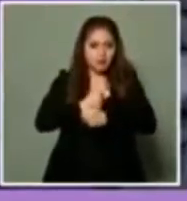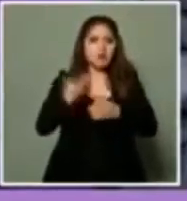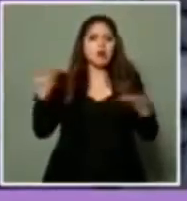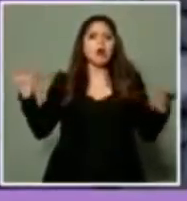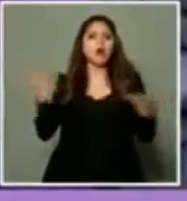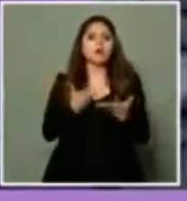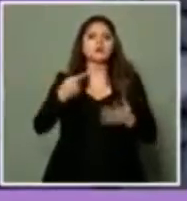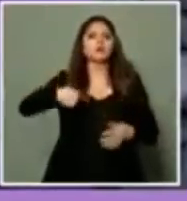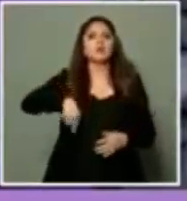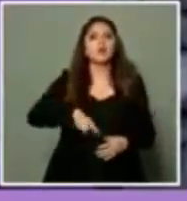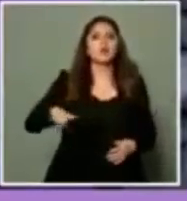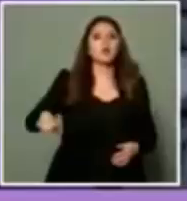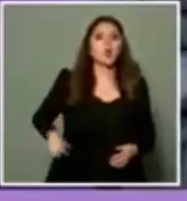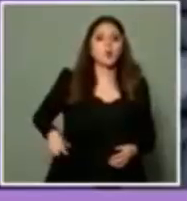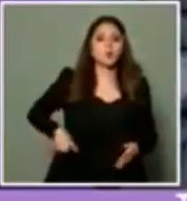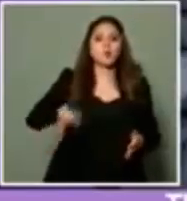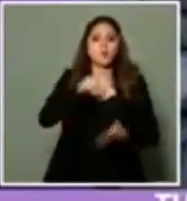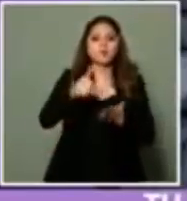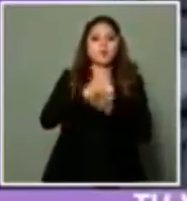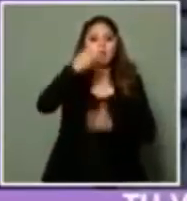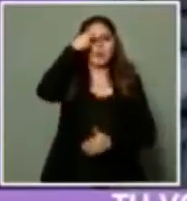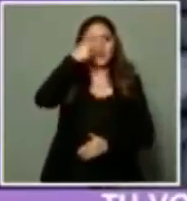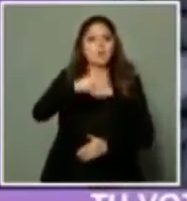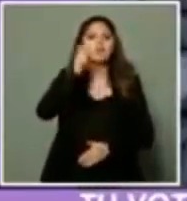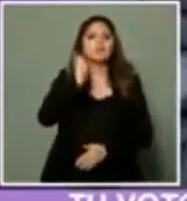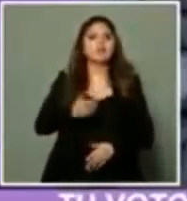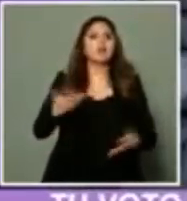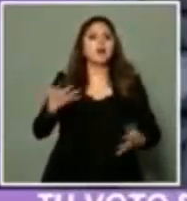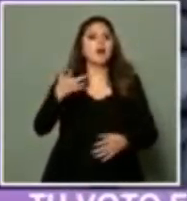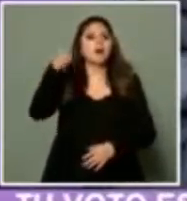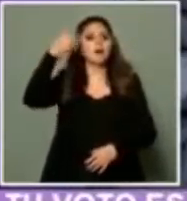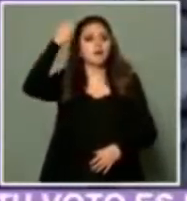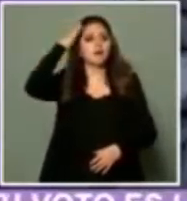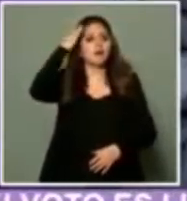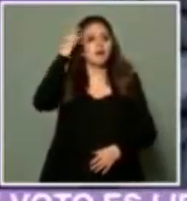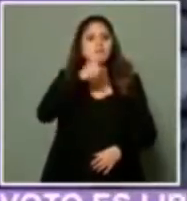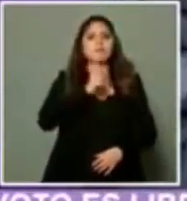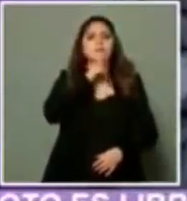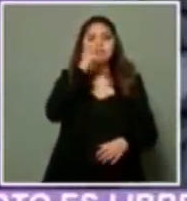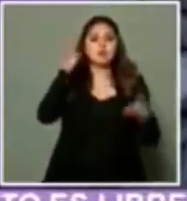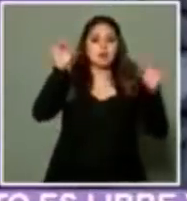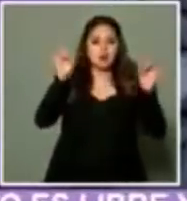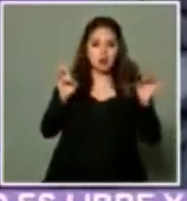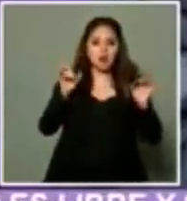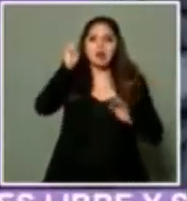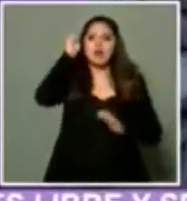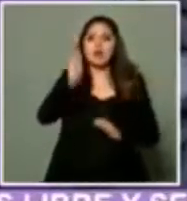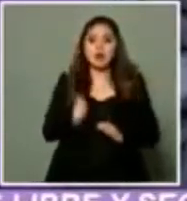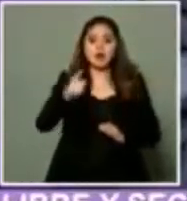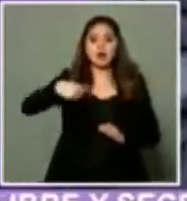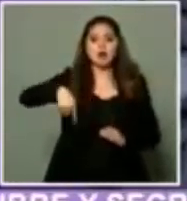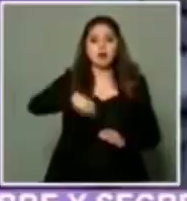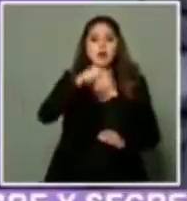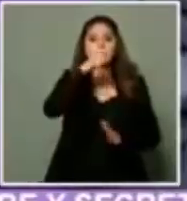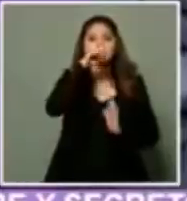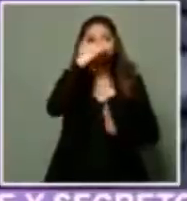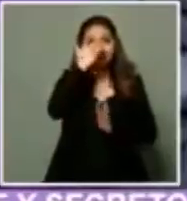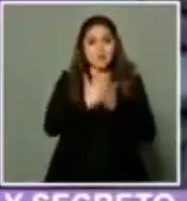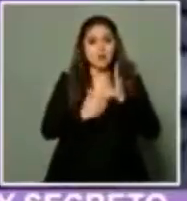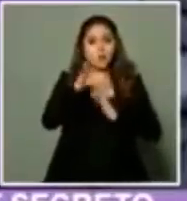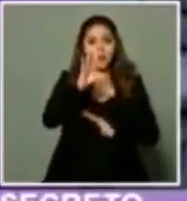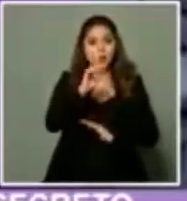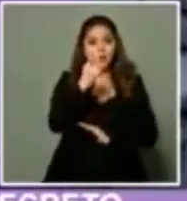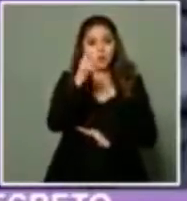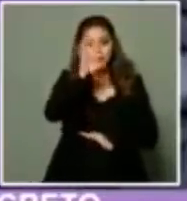ciudad al frente de Mancera hubo una disminución del 41% de agua. Lo estamos demostrando,